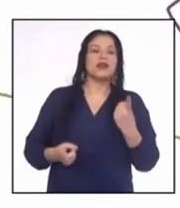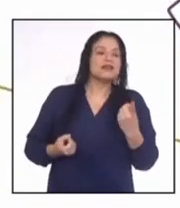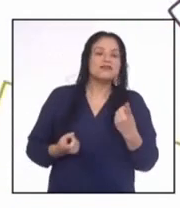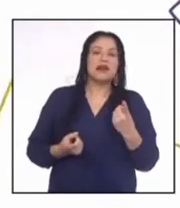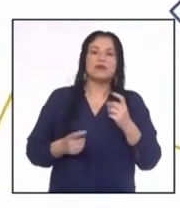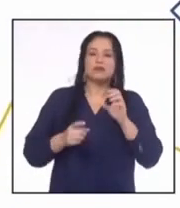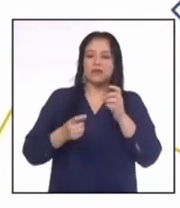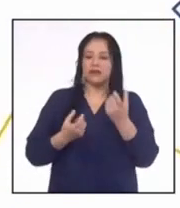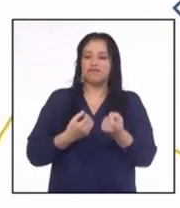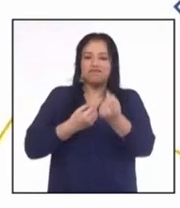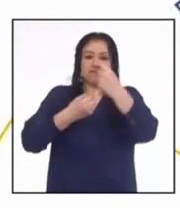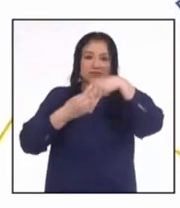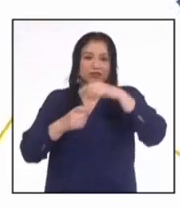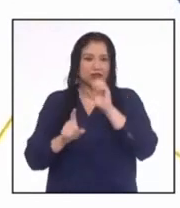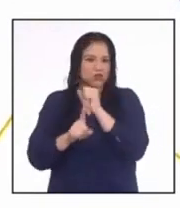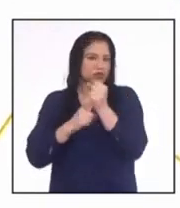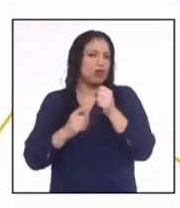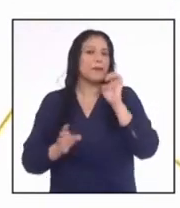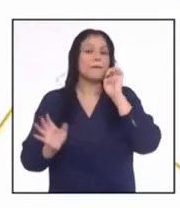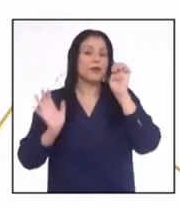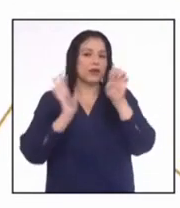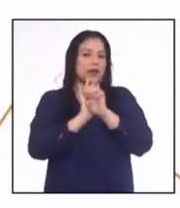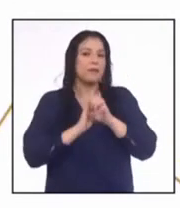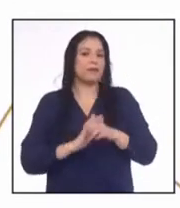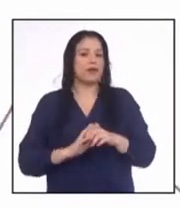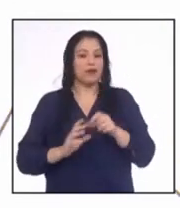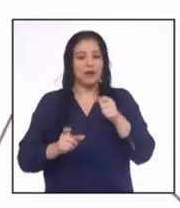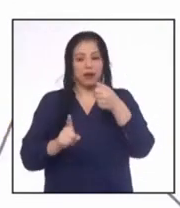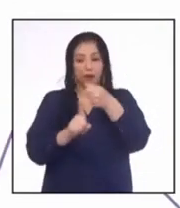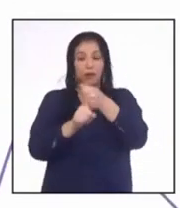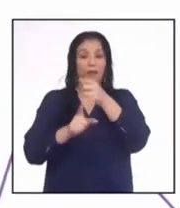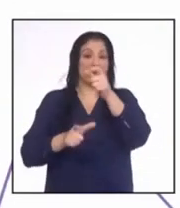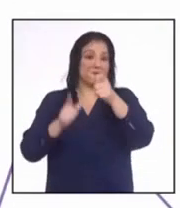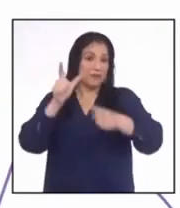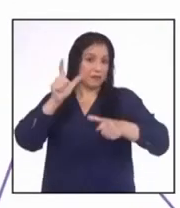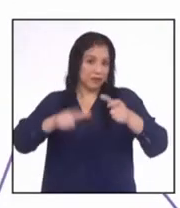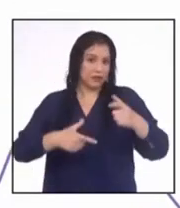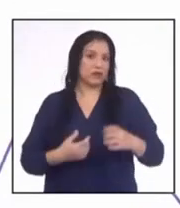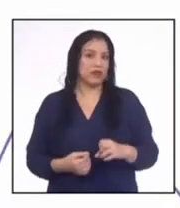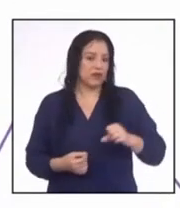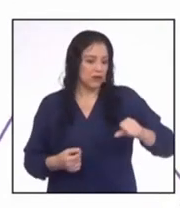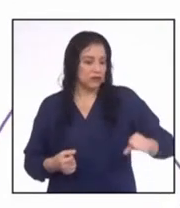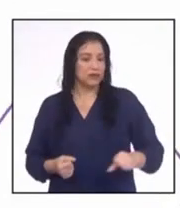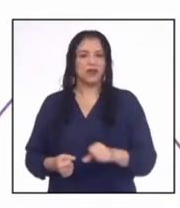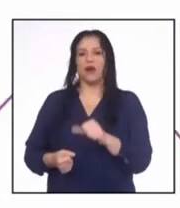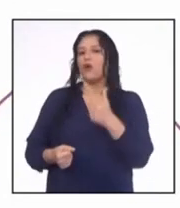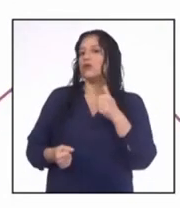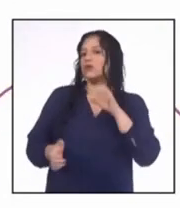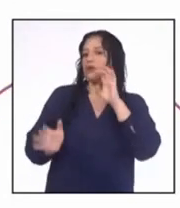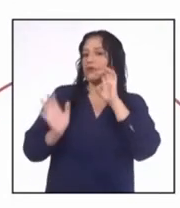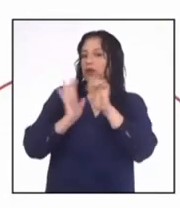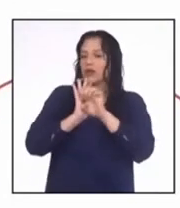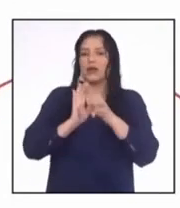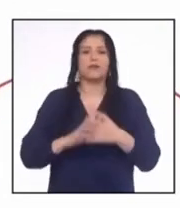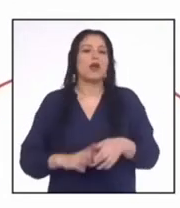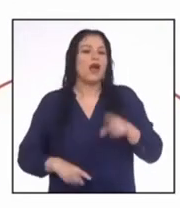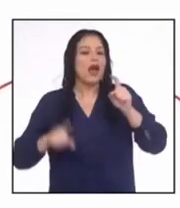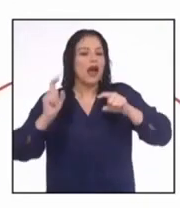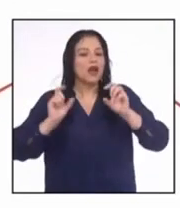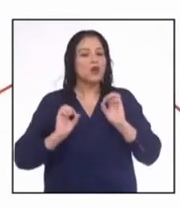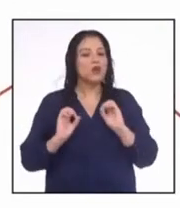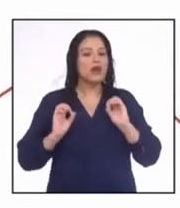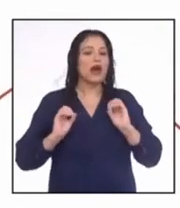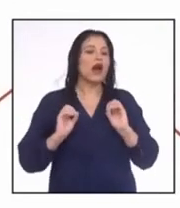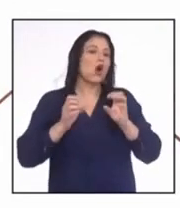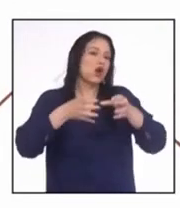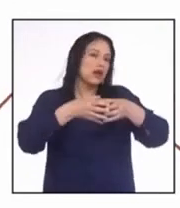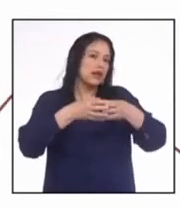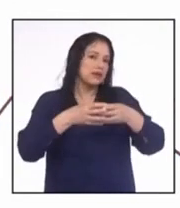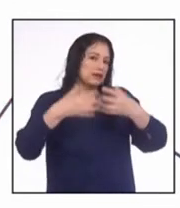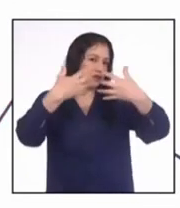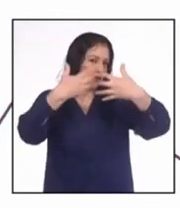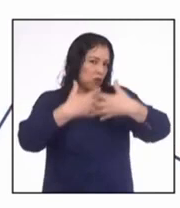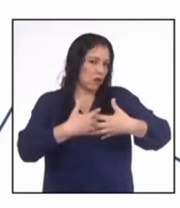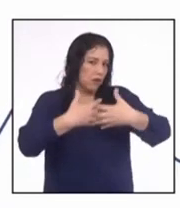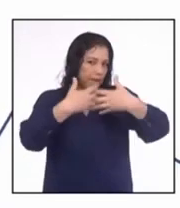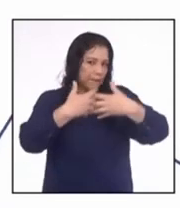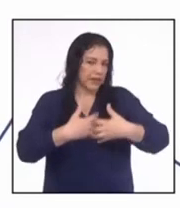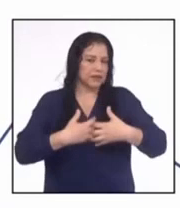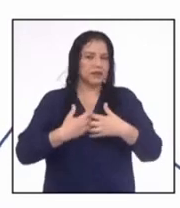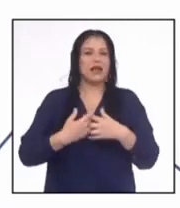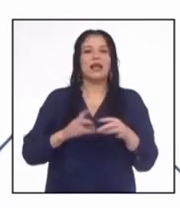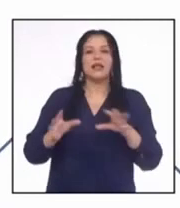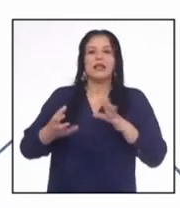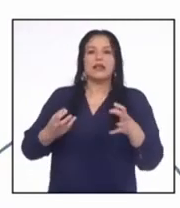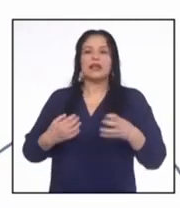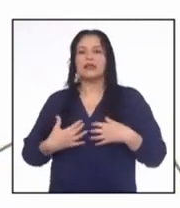actor social, por ejemplo, los ciudadanos, contra otro, por ejemplo, alguna institución empresarial, lo que